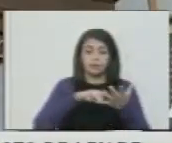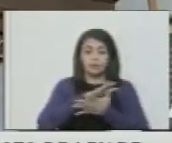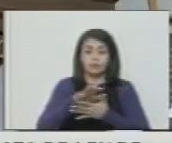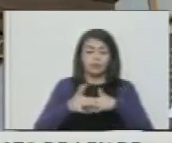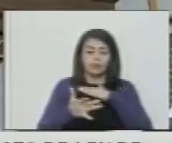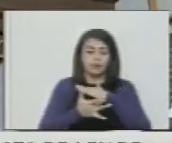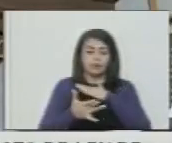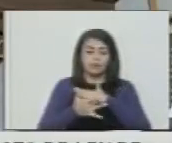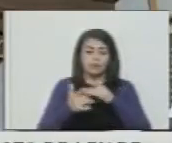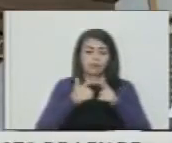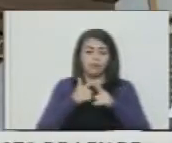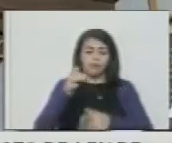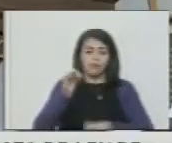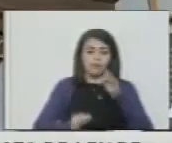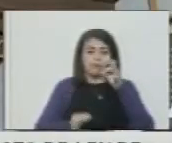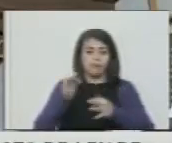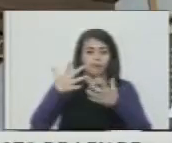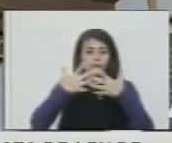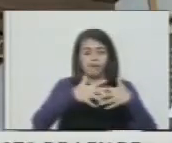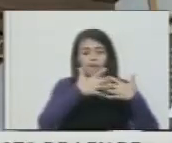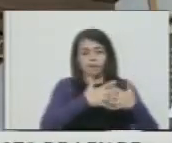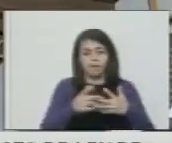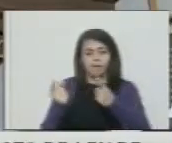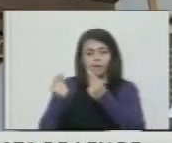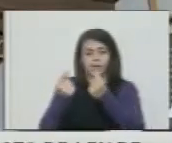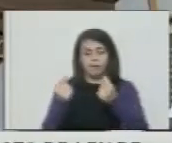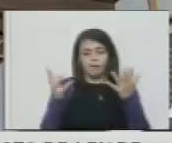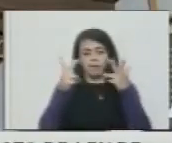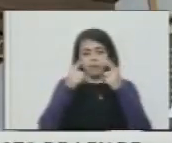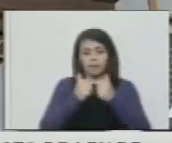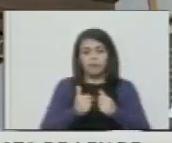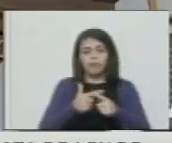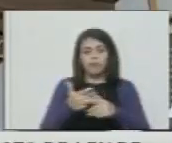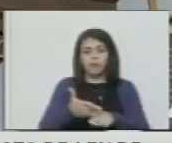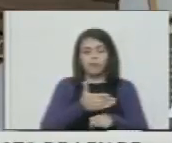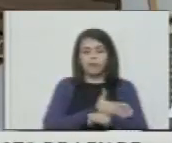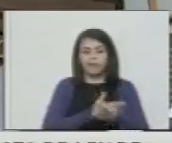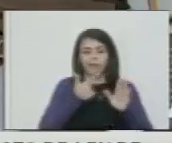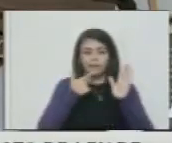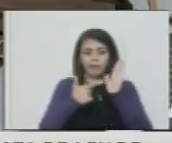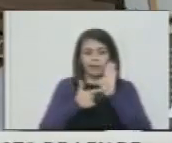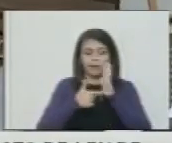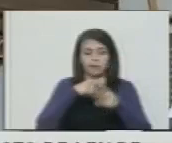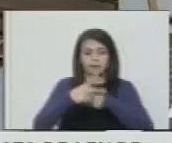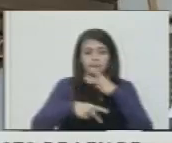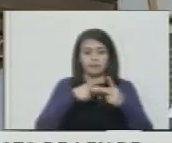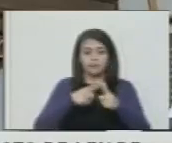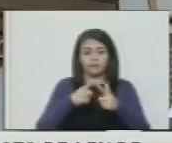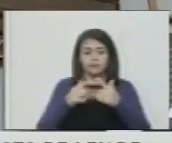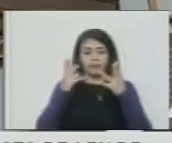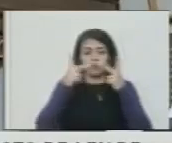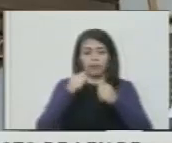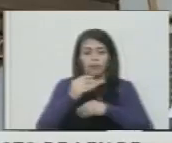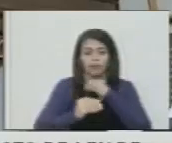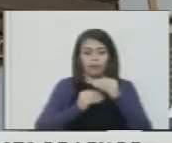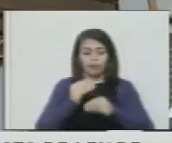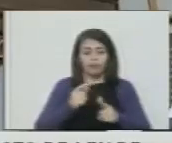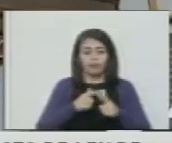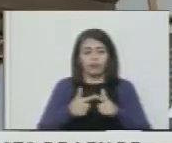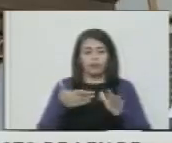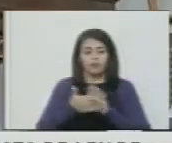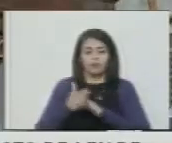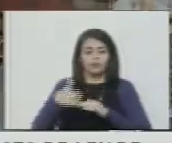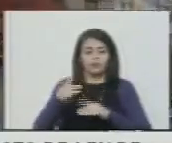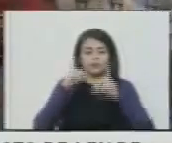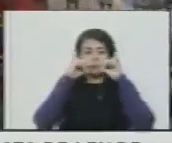sus consecuencias técnicas, jurídicas, financieras o administrativas, previo cumplimiento del procedimiento administrativo